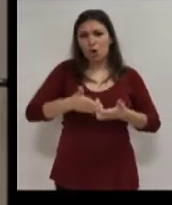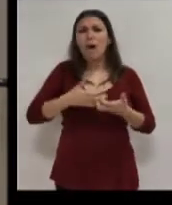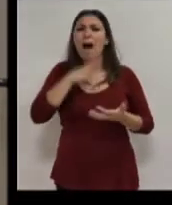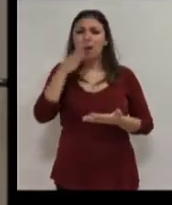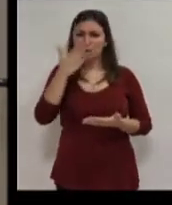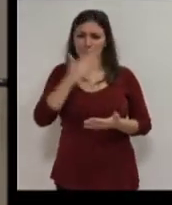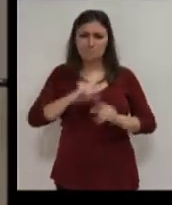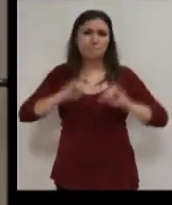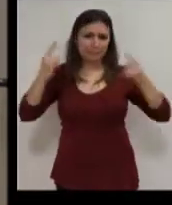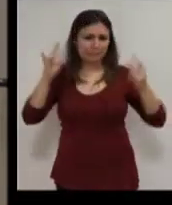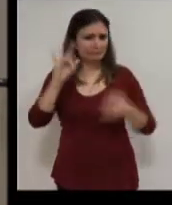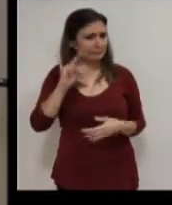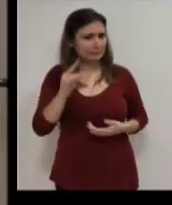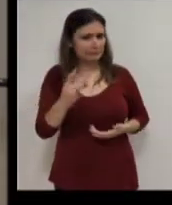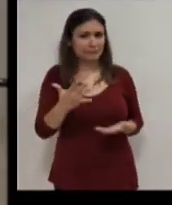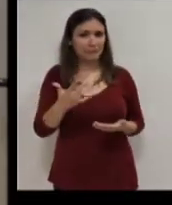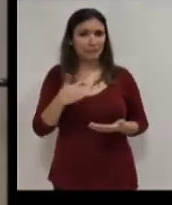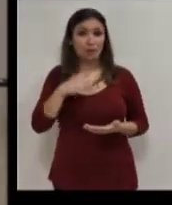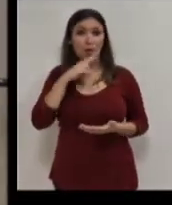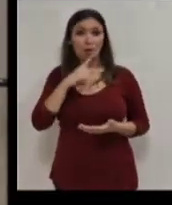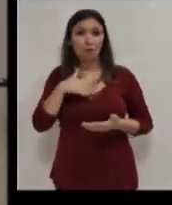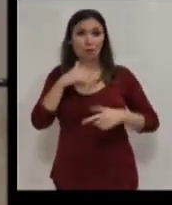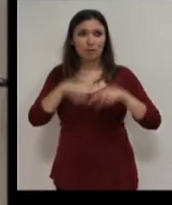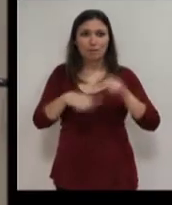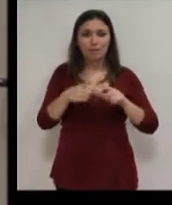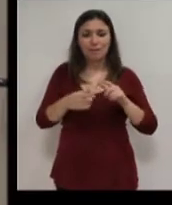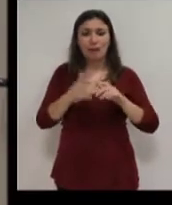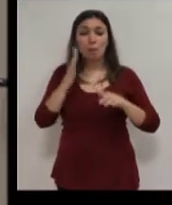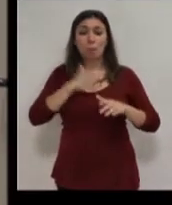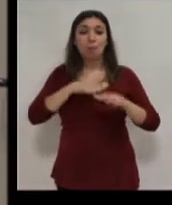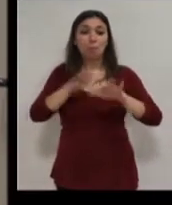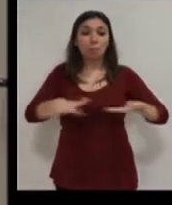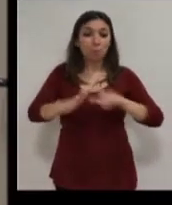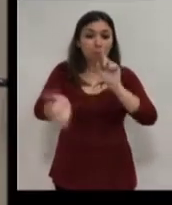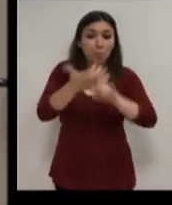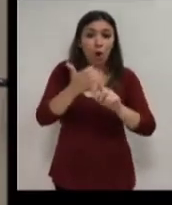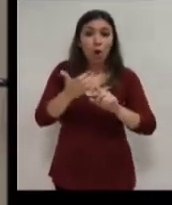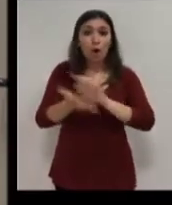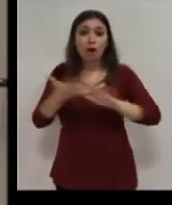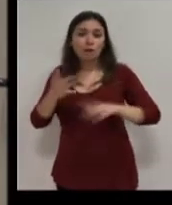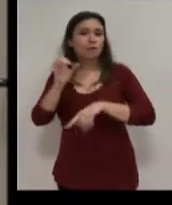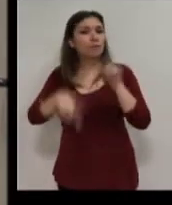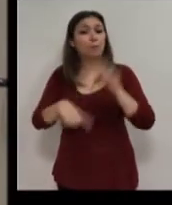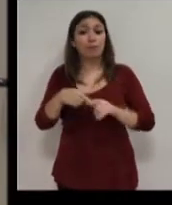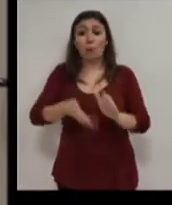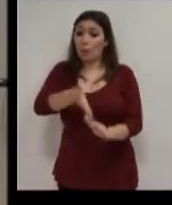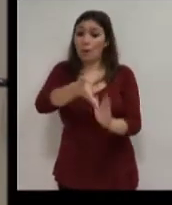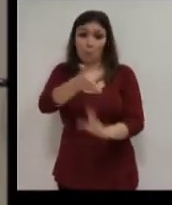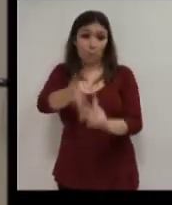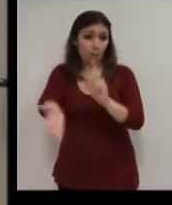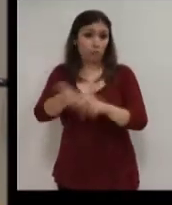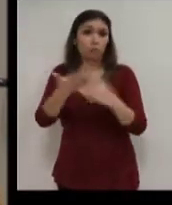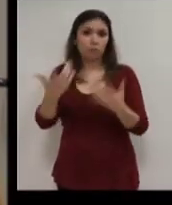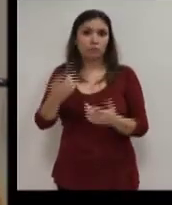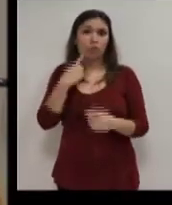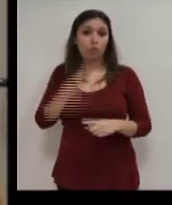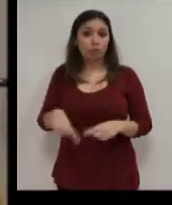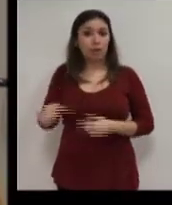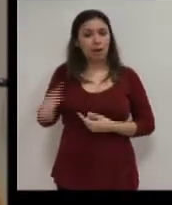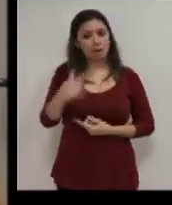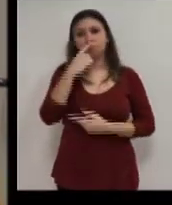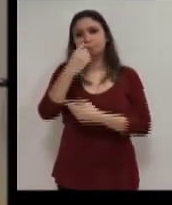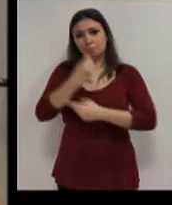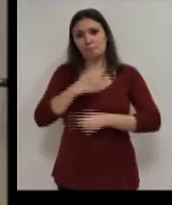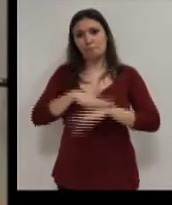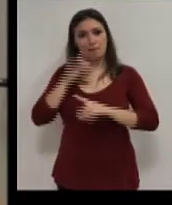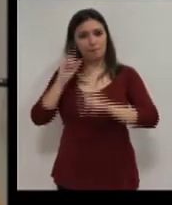sé, cuando fue, hay muy pocos terminales. Ya sé que ahora hay bastantes más y puedo ir más despacio, más deprisa de lo que se prevé, pero esto es imparable, ¿no? Entonces tenemos que